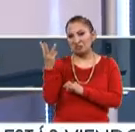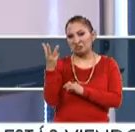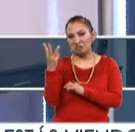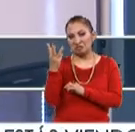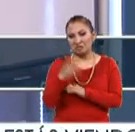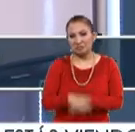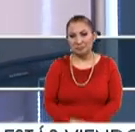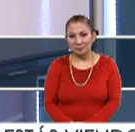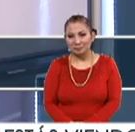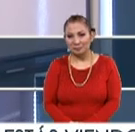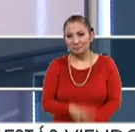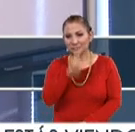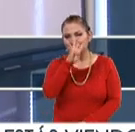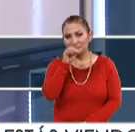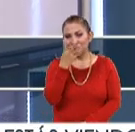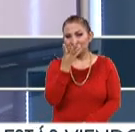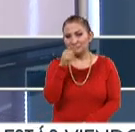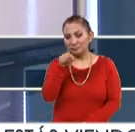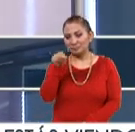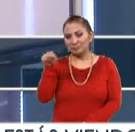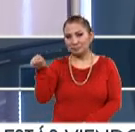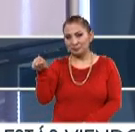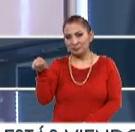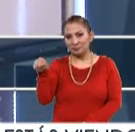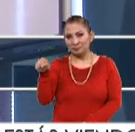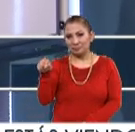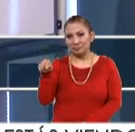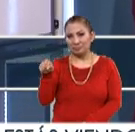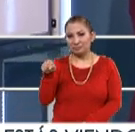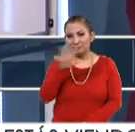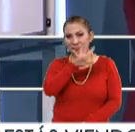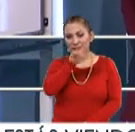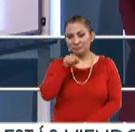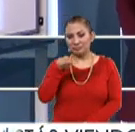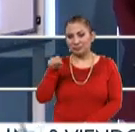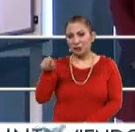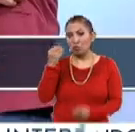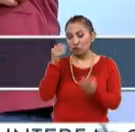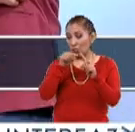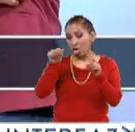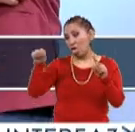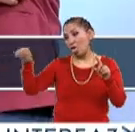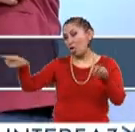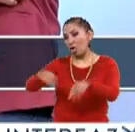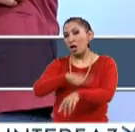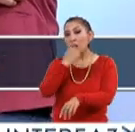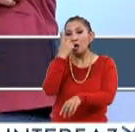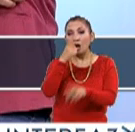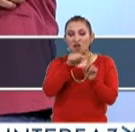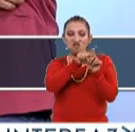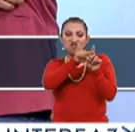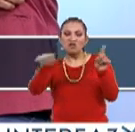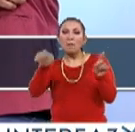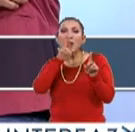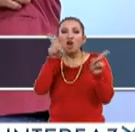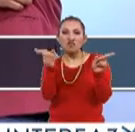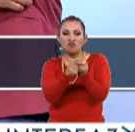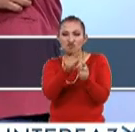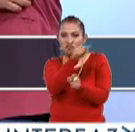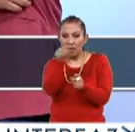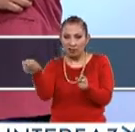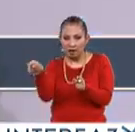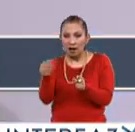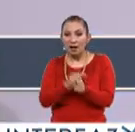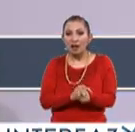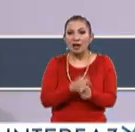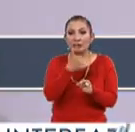tres puntitos. Cuatro, cuatro puntitos. Cinco, ya son muchos puntitos, es una raya, ¿no? Ok. Seis,